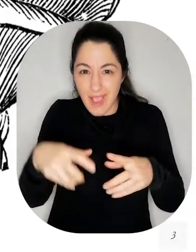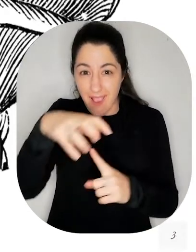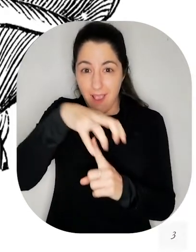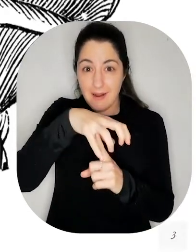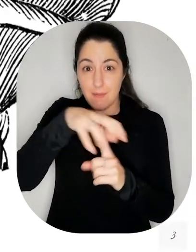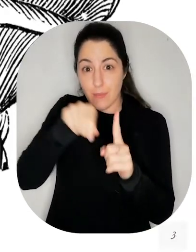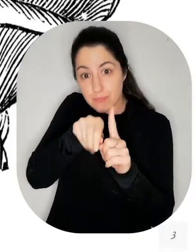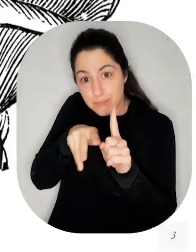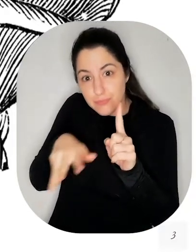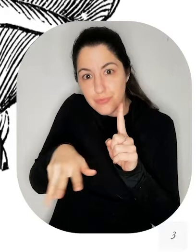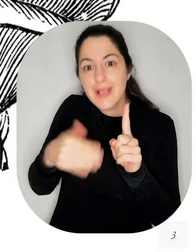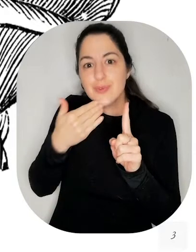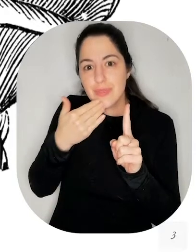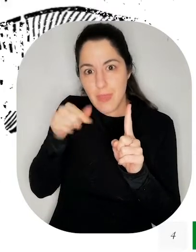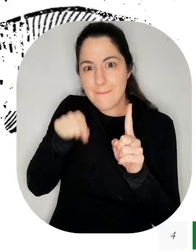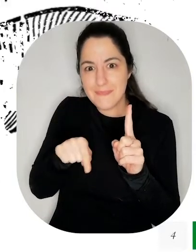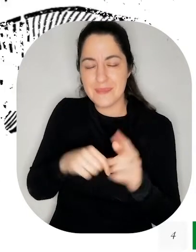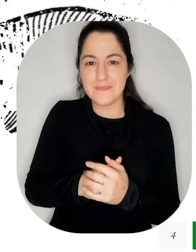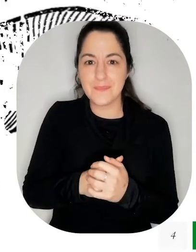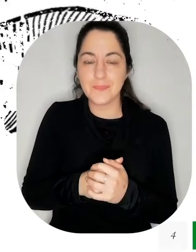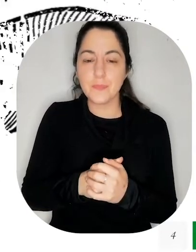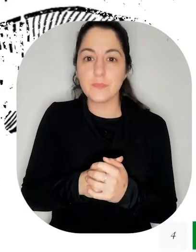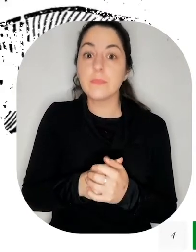para sacar extractos, por ejemplo.